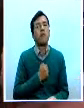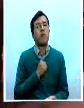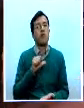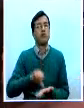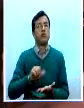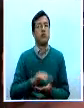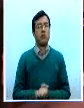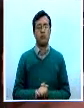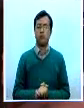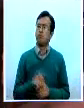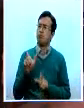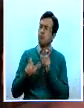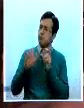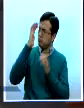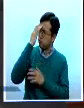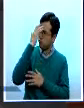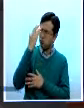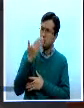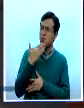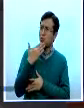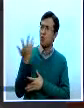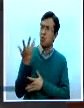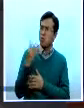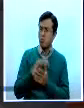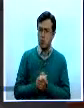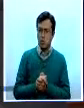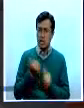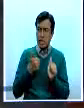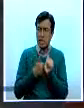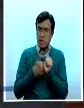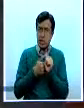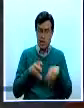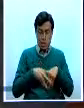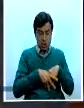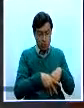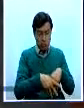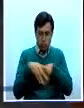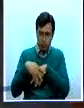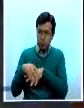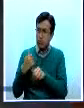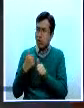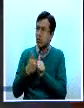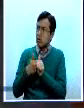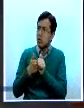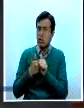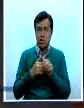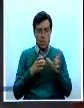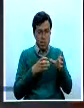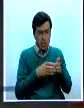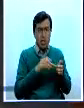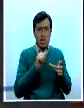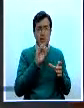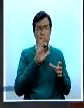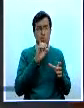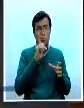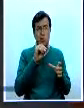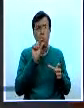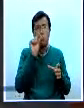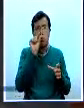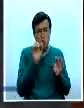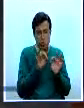lo que había generado preocupación es la distancia que hay entre las dos concentraciones entre santo domingo y san francisco que son apenas